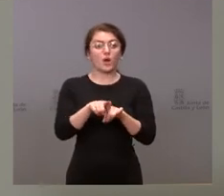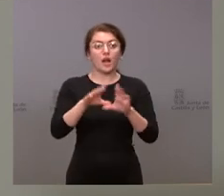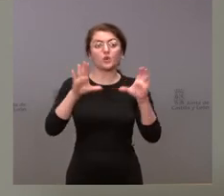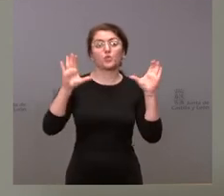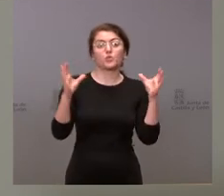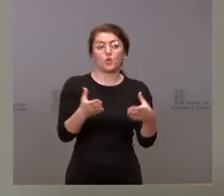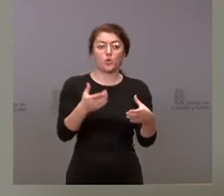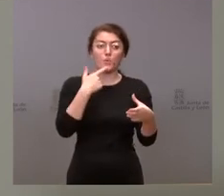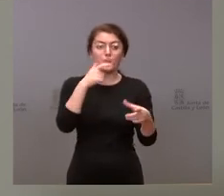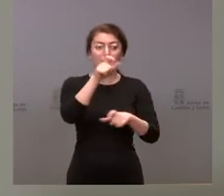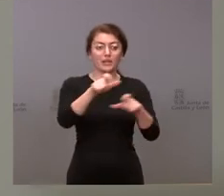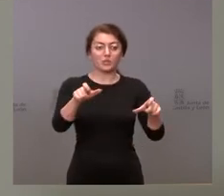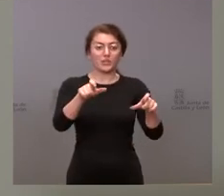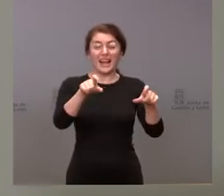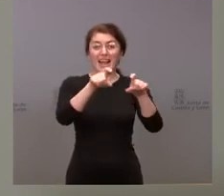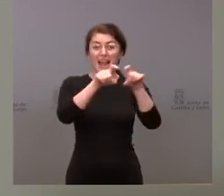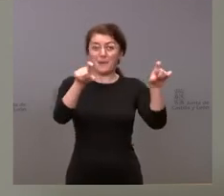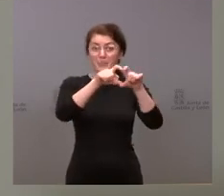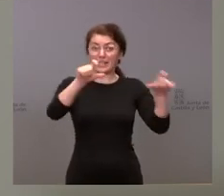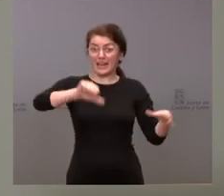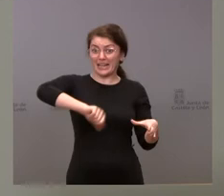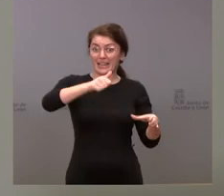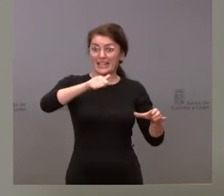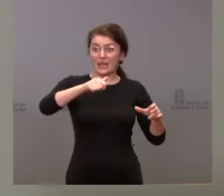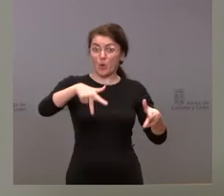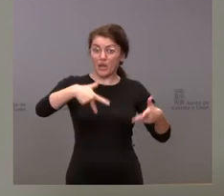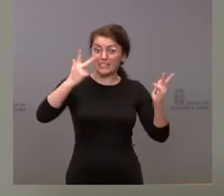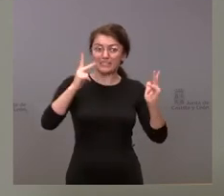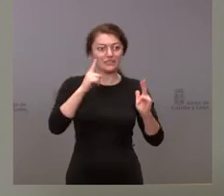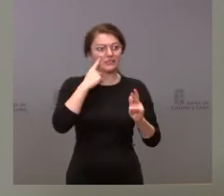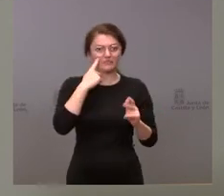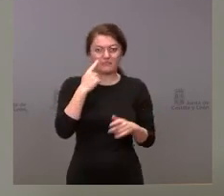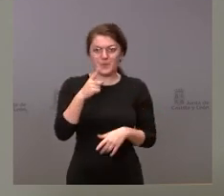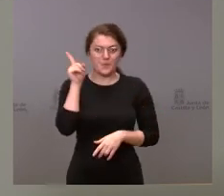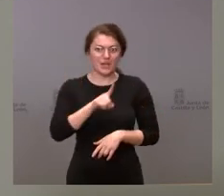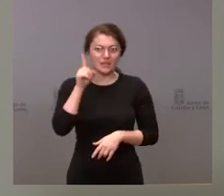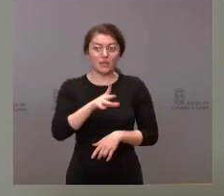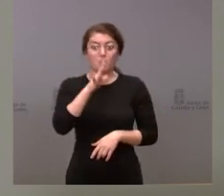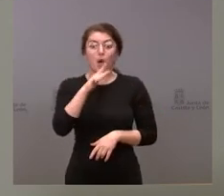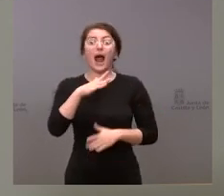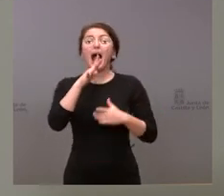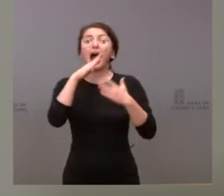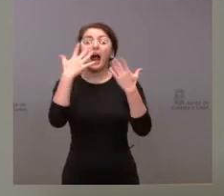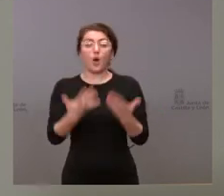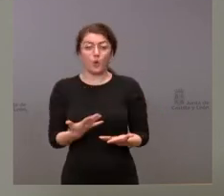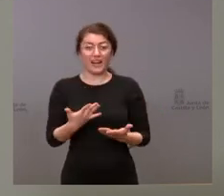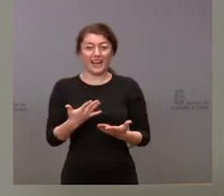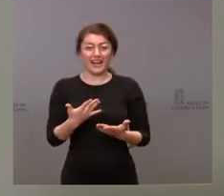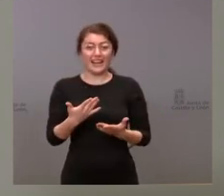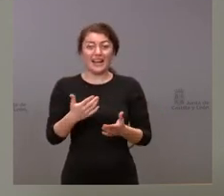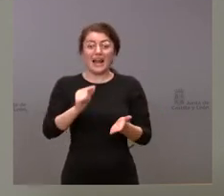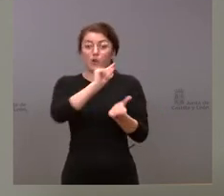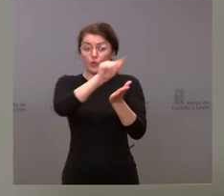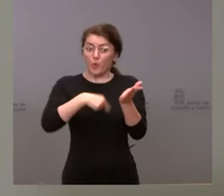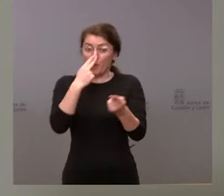eso es absolutamente falso porque no existe ninguna licitación pública en este momento que se encuentre abierta con el tema del